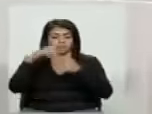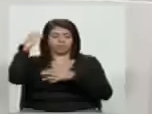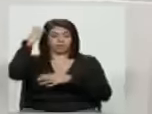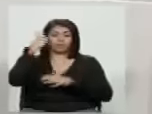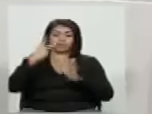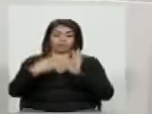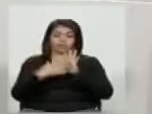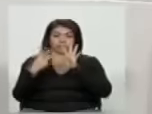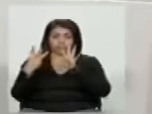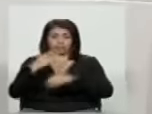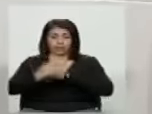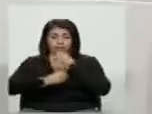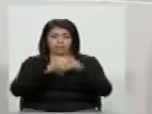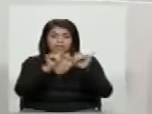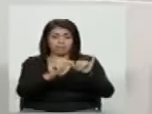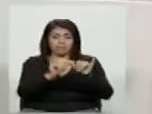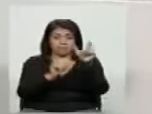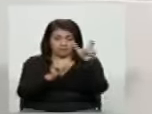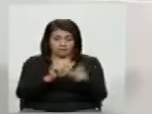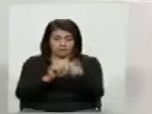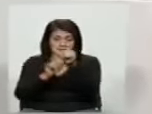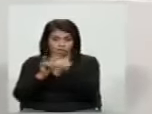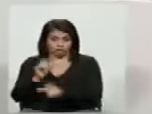del 2008 fue creado por estos,